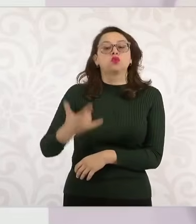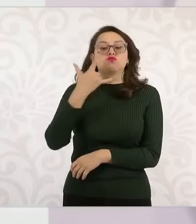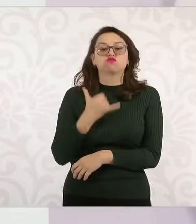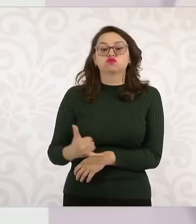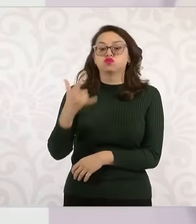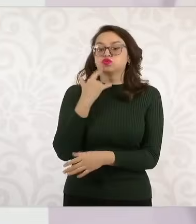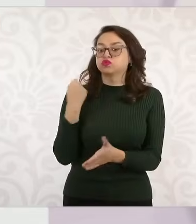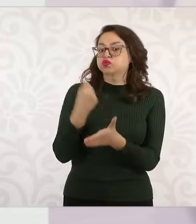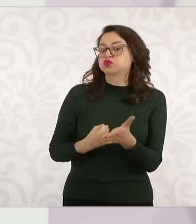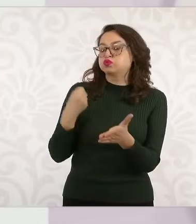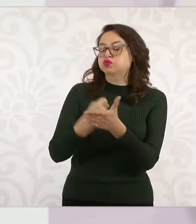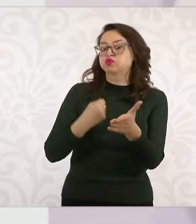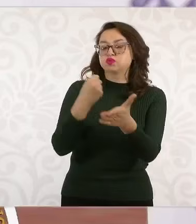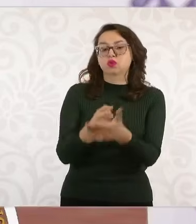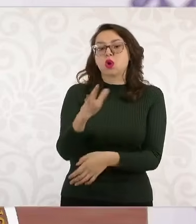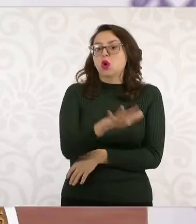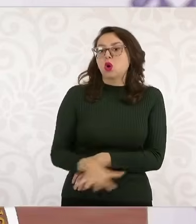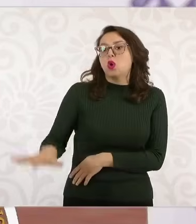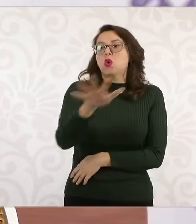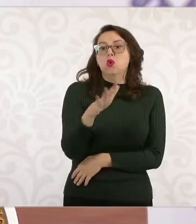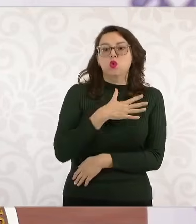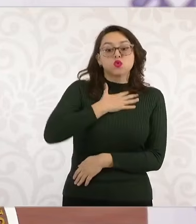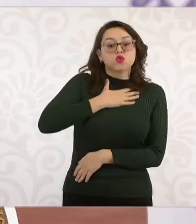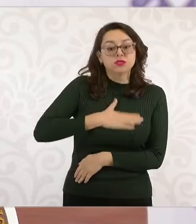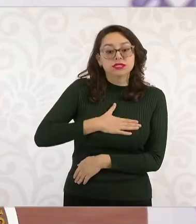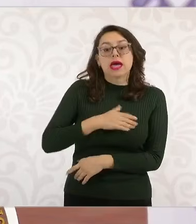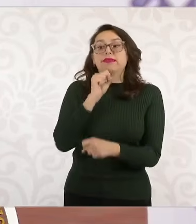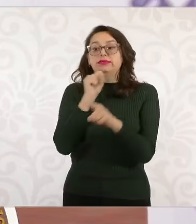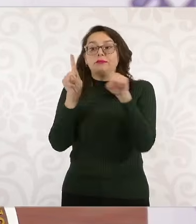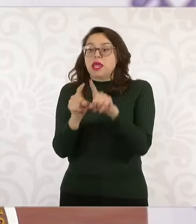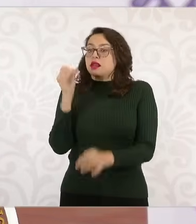social y por un sistema de justicia